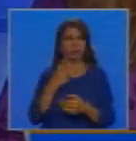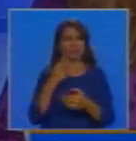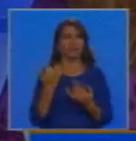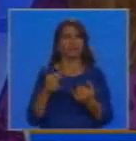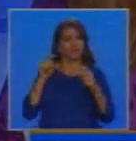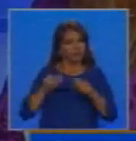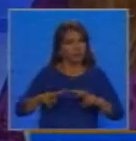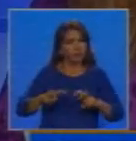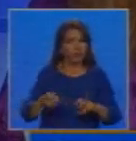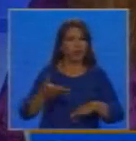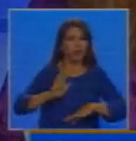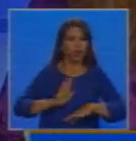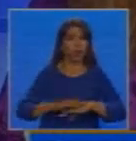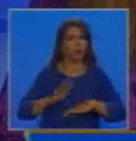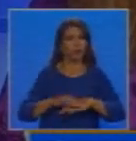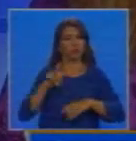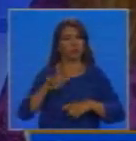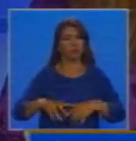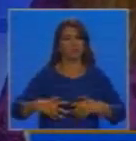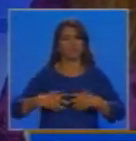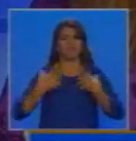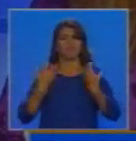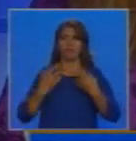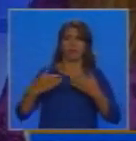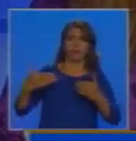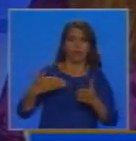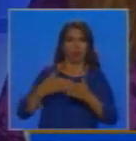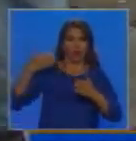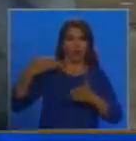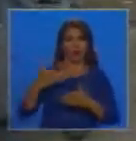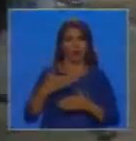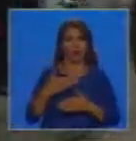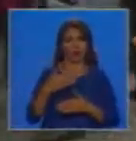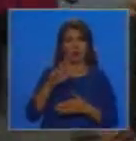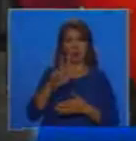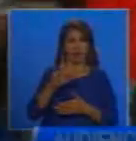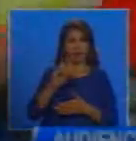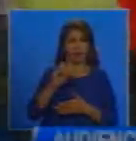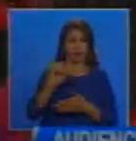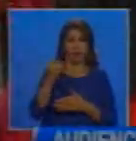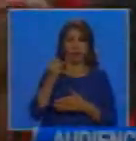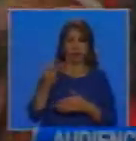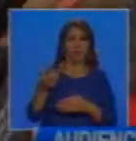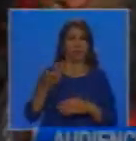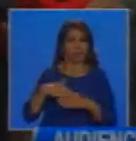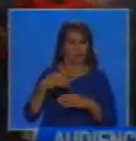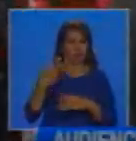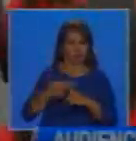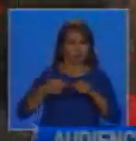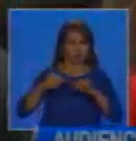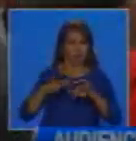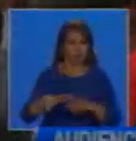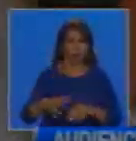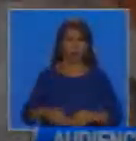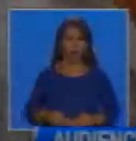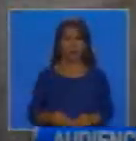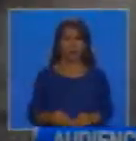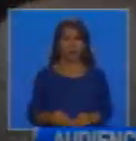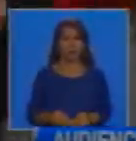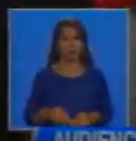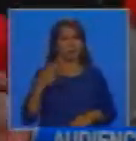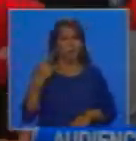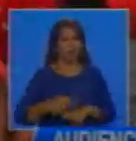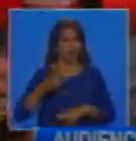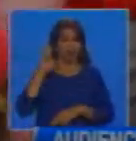los delitos de rebelión y sabotaje durante el 30S. La ex dirigente de los maestros de la UNE llegó en medio